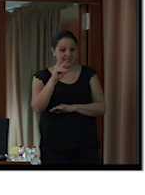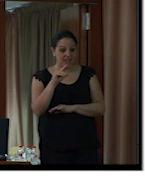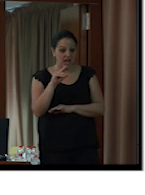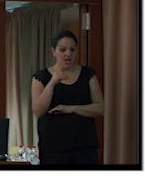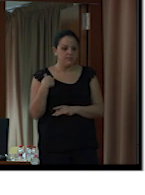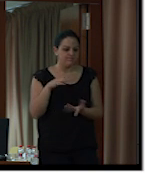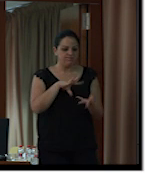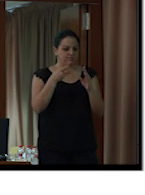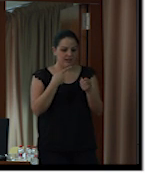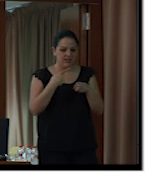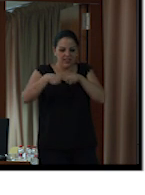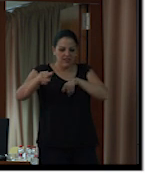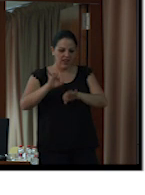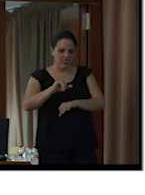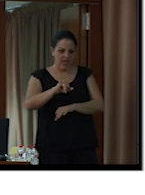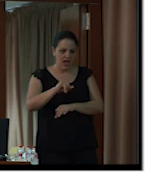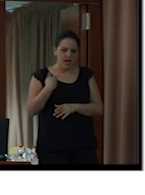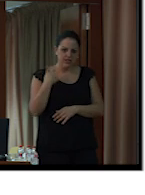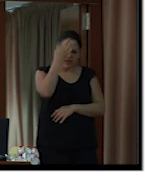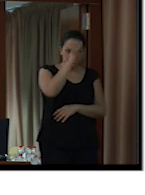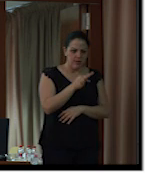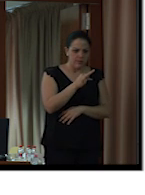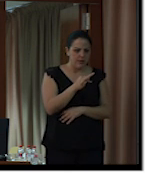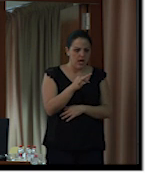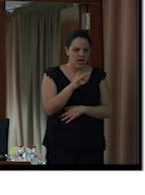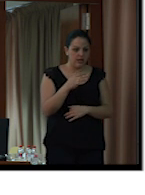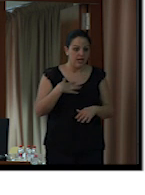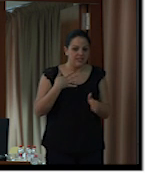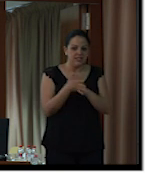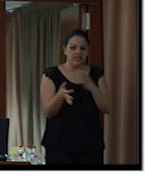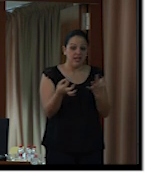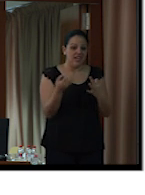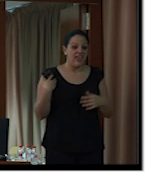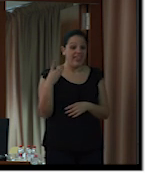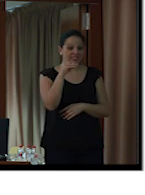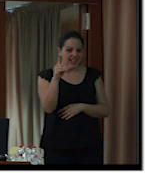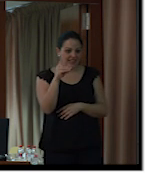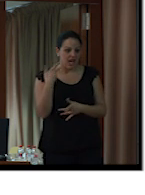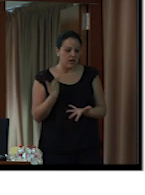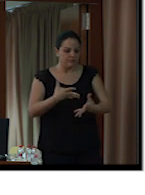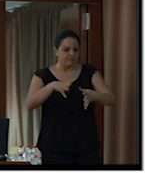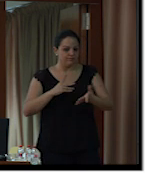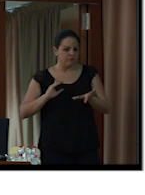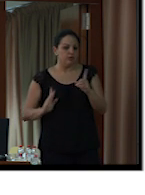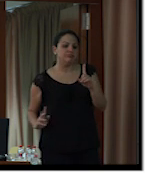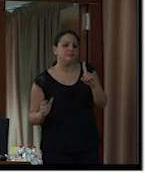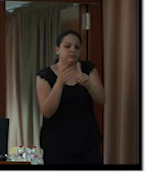delta? Es fundamental. Los pacientes con fibromialgia no alcanzan el sueño reparador. Y eso ya desde el año 2001 lo